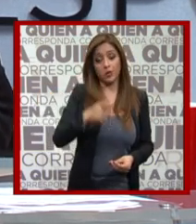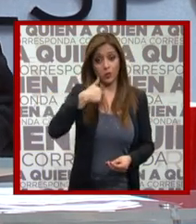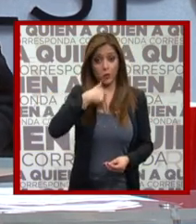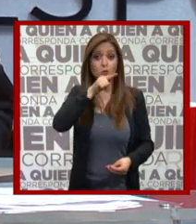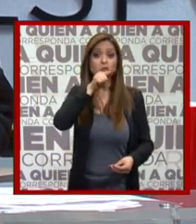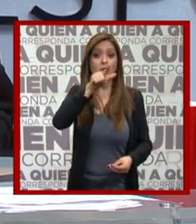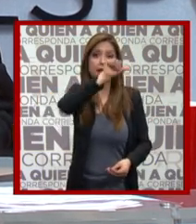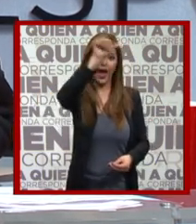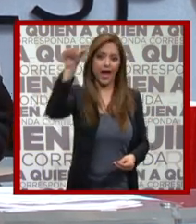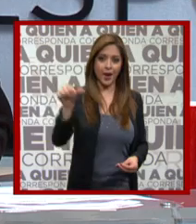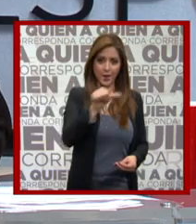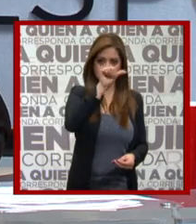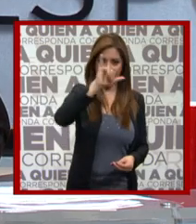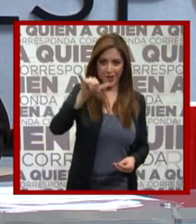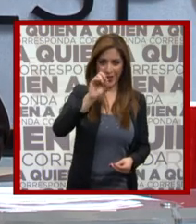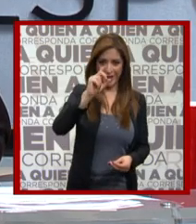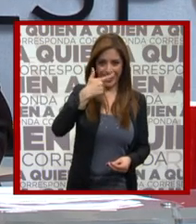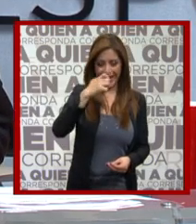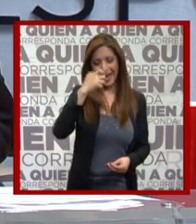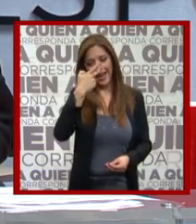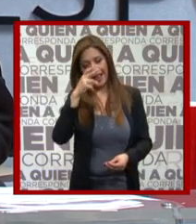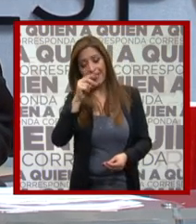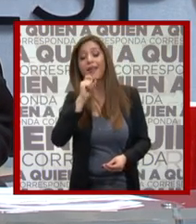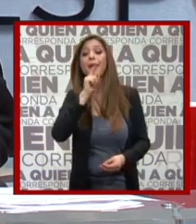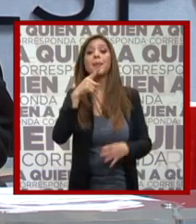@ Jorge Garralda, y en el correo electrónico